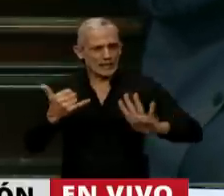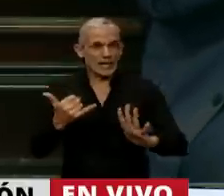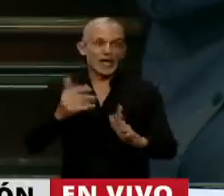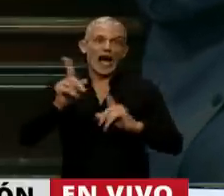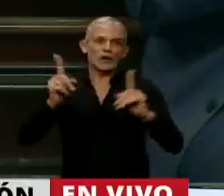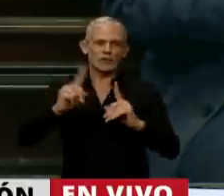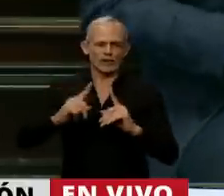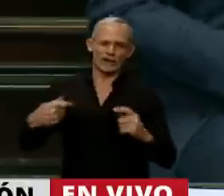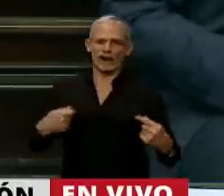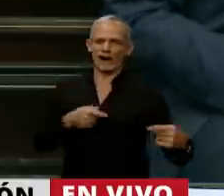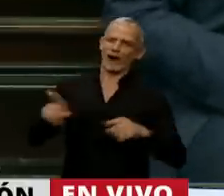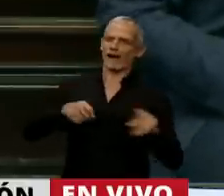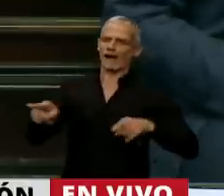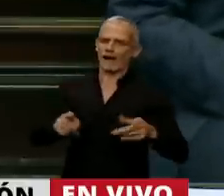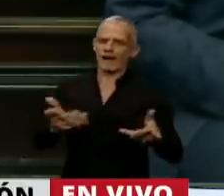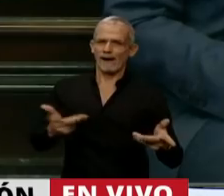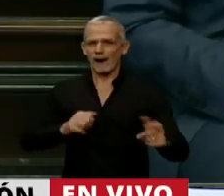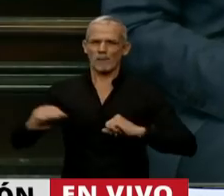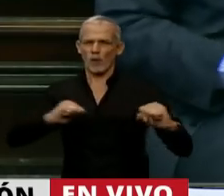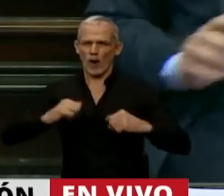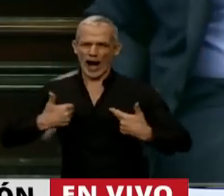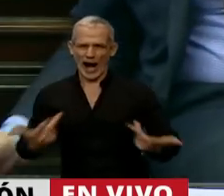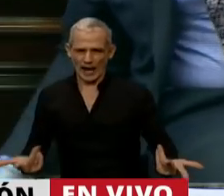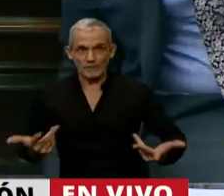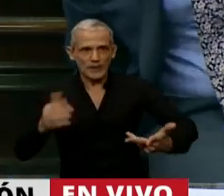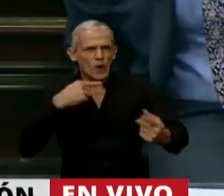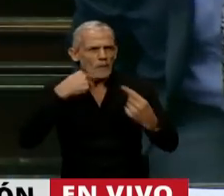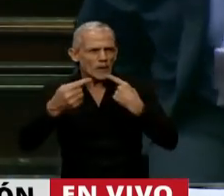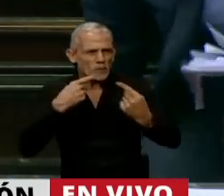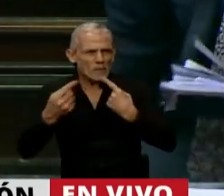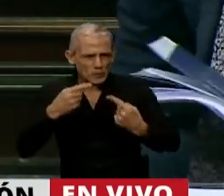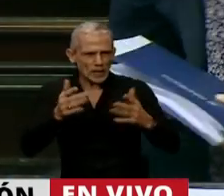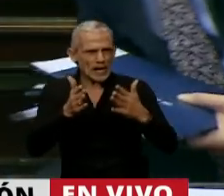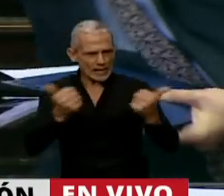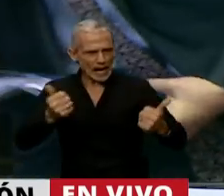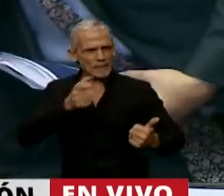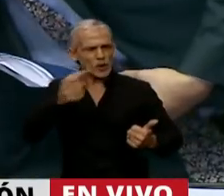bastante chicanas, pero vamos a contestar las preguntas de manera rápida.